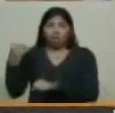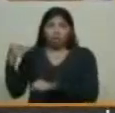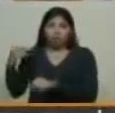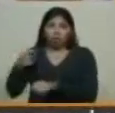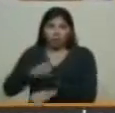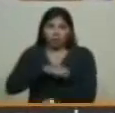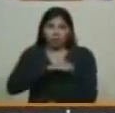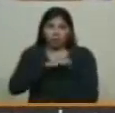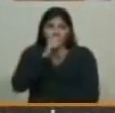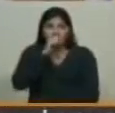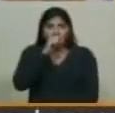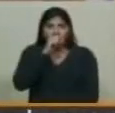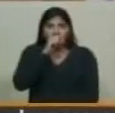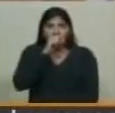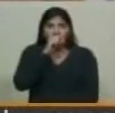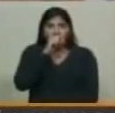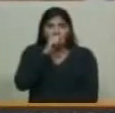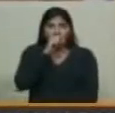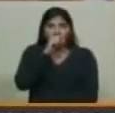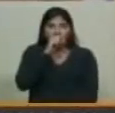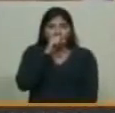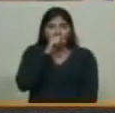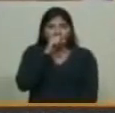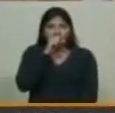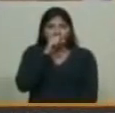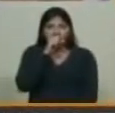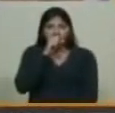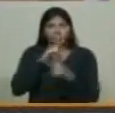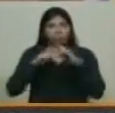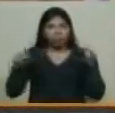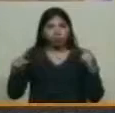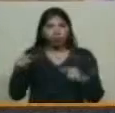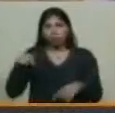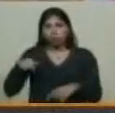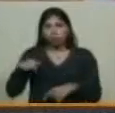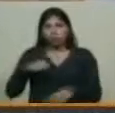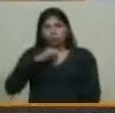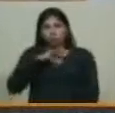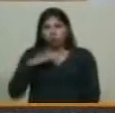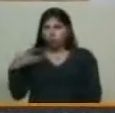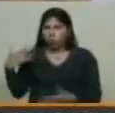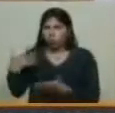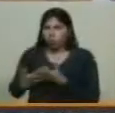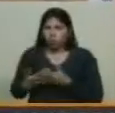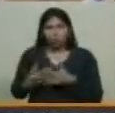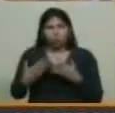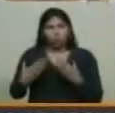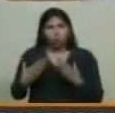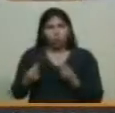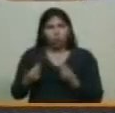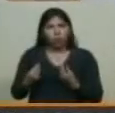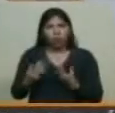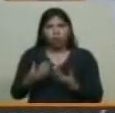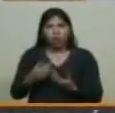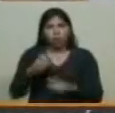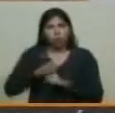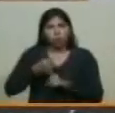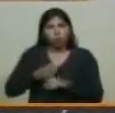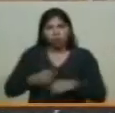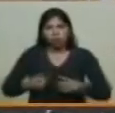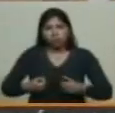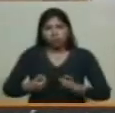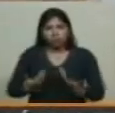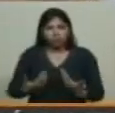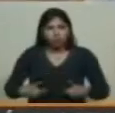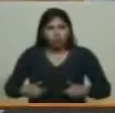así, con el historial de lucha que tiene Guarenas, primero en la resistencia heroica contra el ocupante